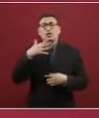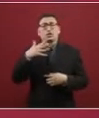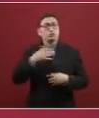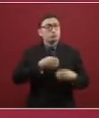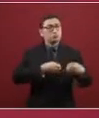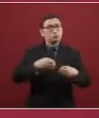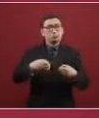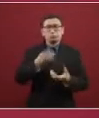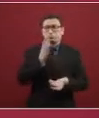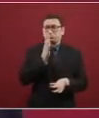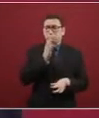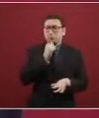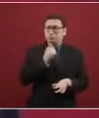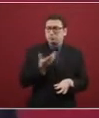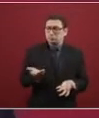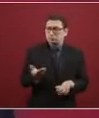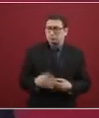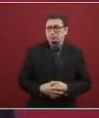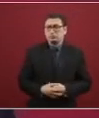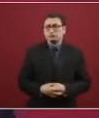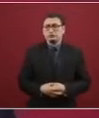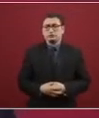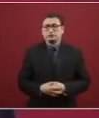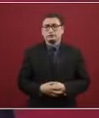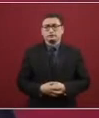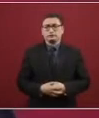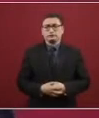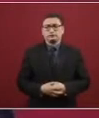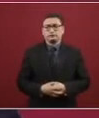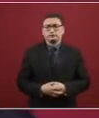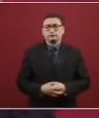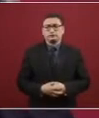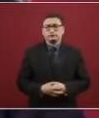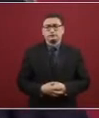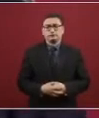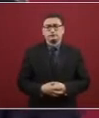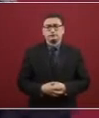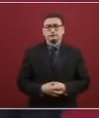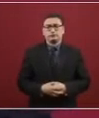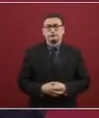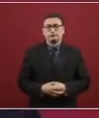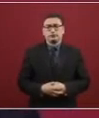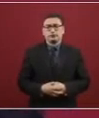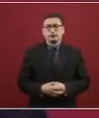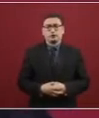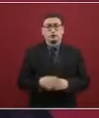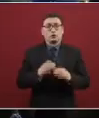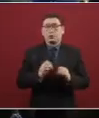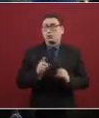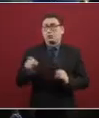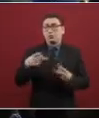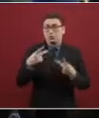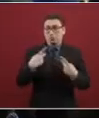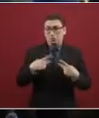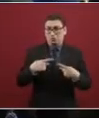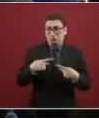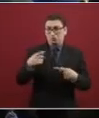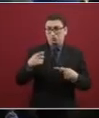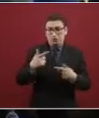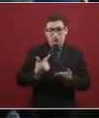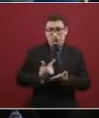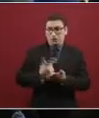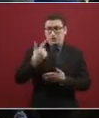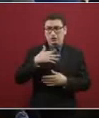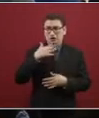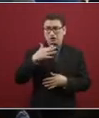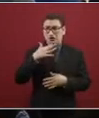y sin que se le pudiese privar de la libertad porque tenían derecho a